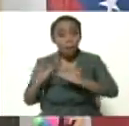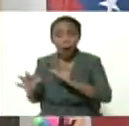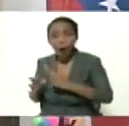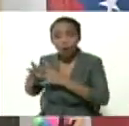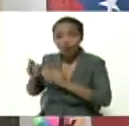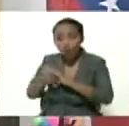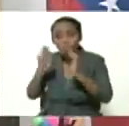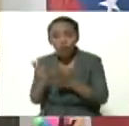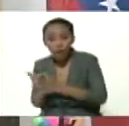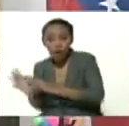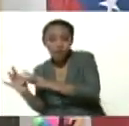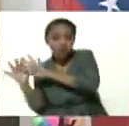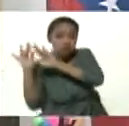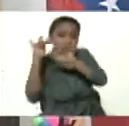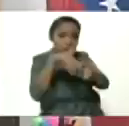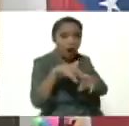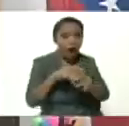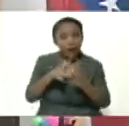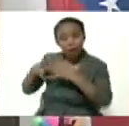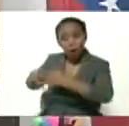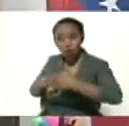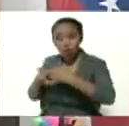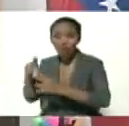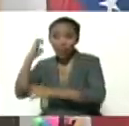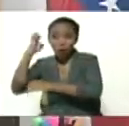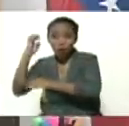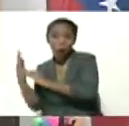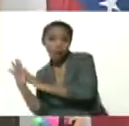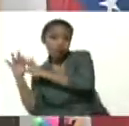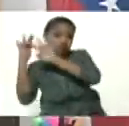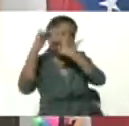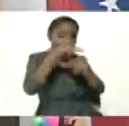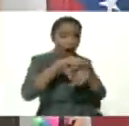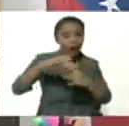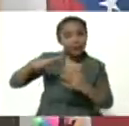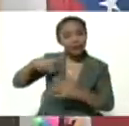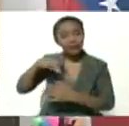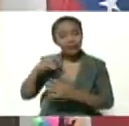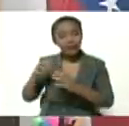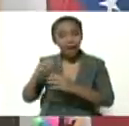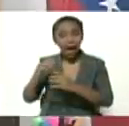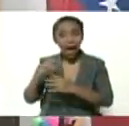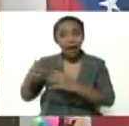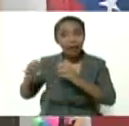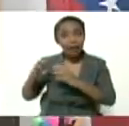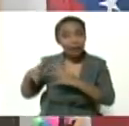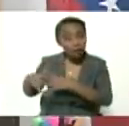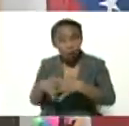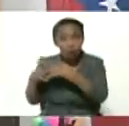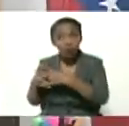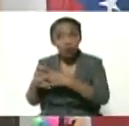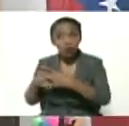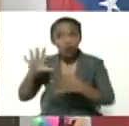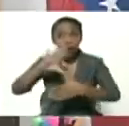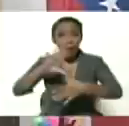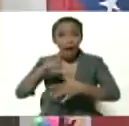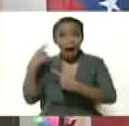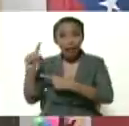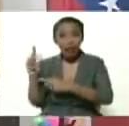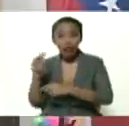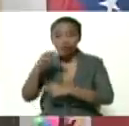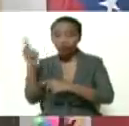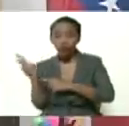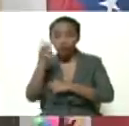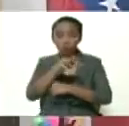los Estados Unidos de Norteamérica, de Europa a los Estados Unidos de Norteamérica. Ahí están los dos epicentros, Estados